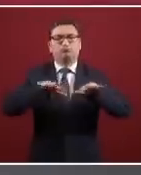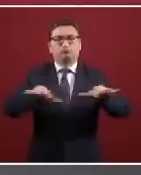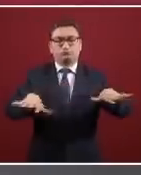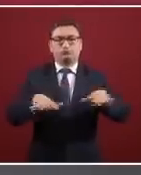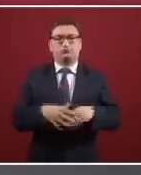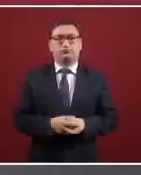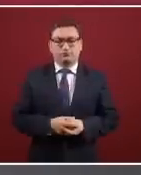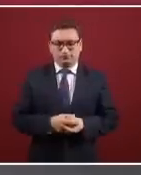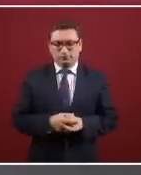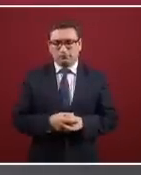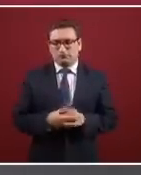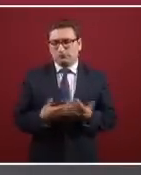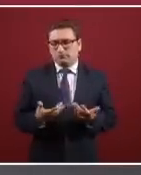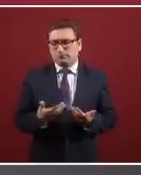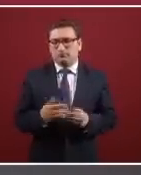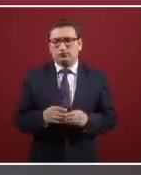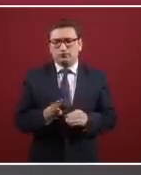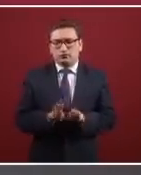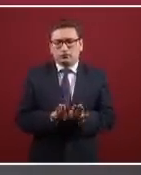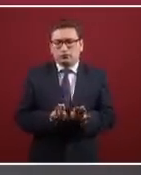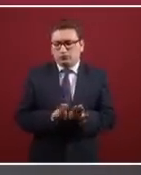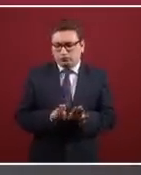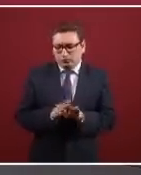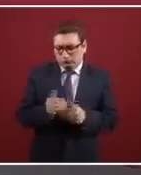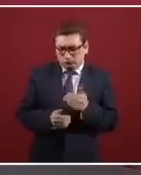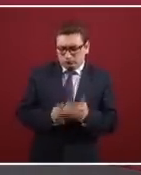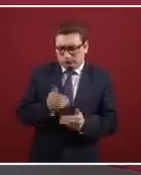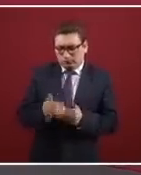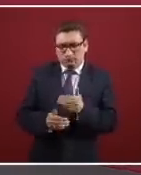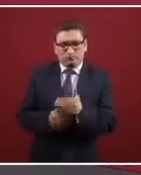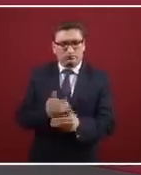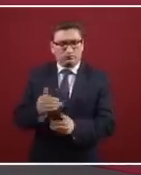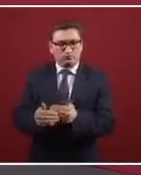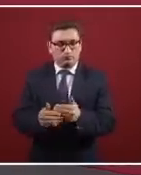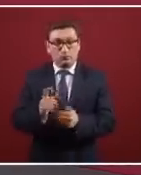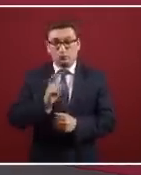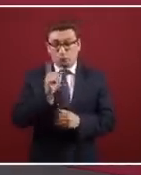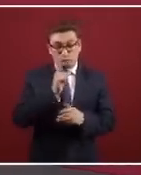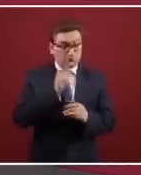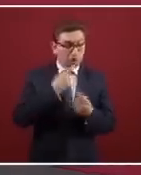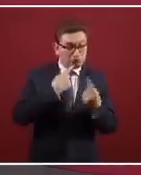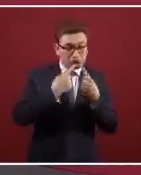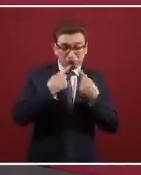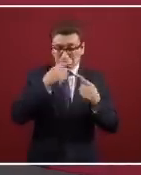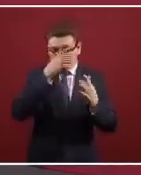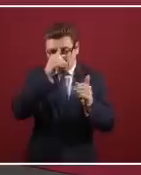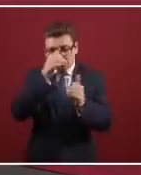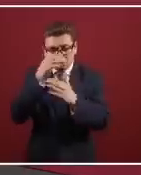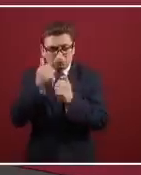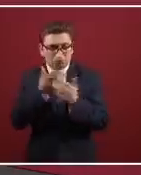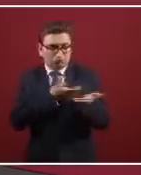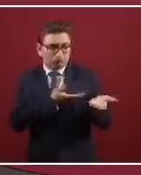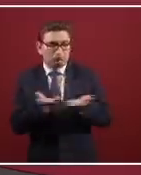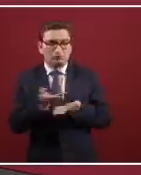cómo es que se lleva a cabo este acuerdo.